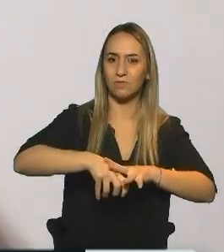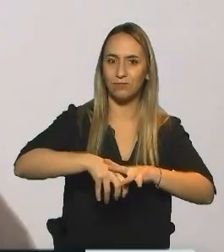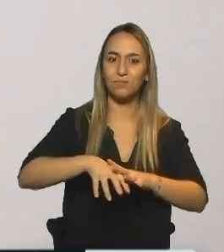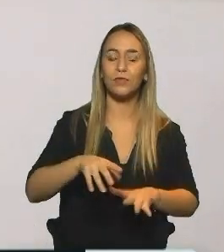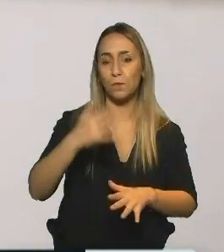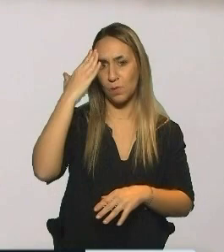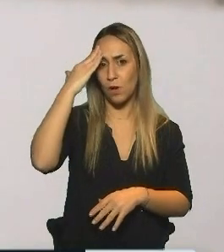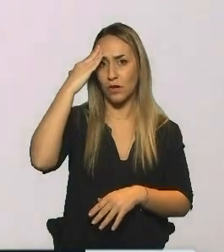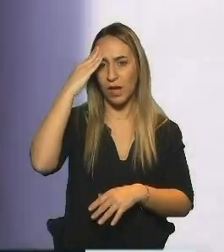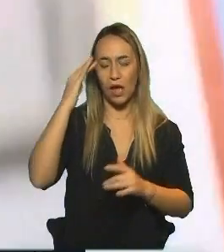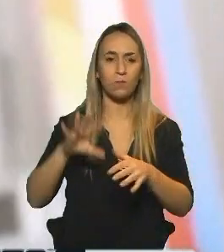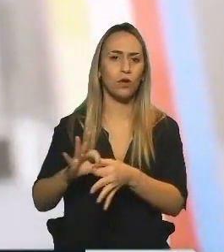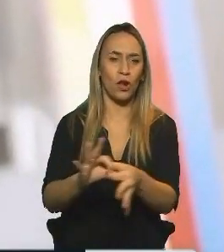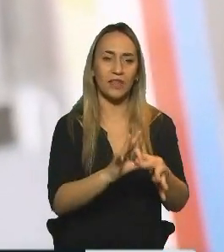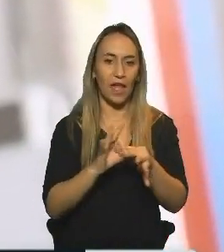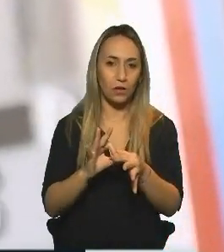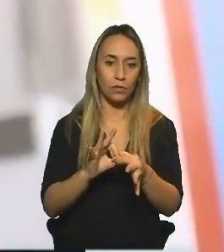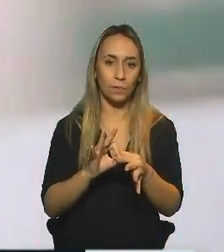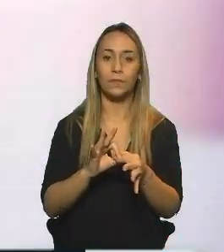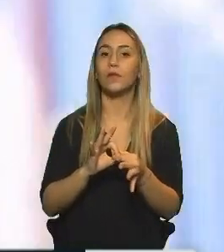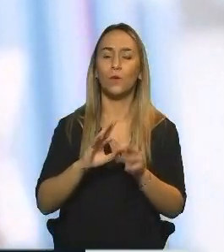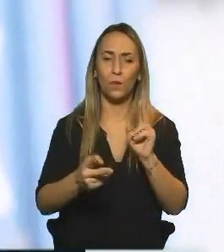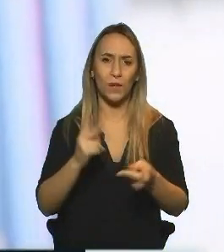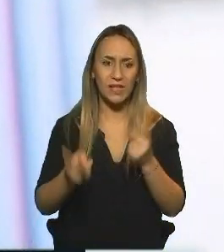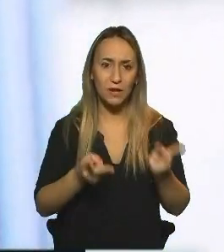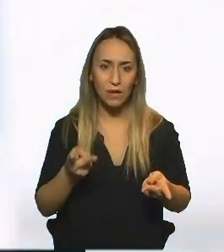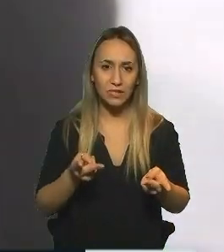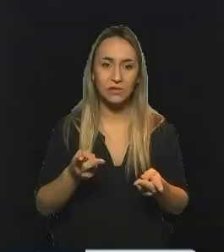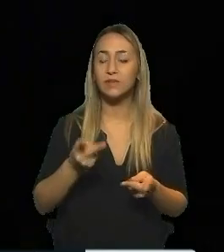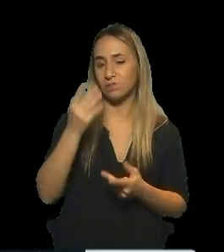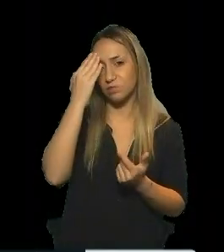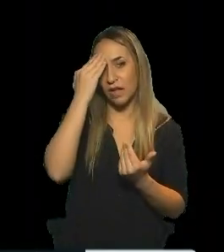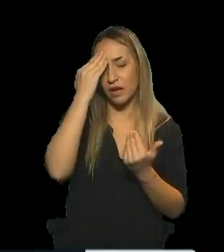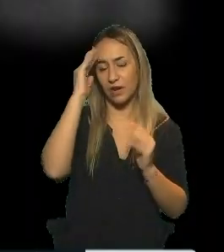Memoria. Conectados. Víctimas. Recuerdo.